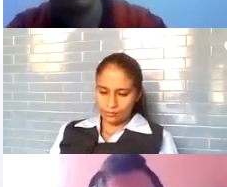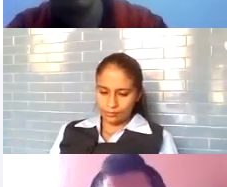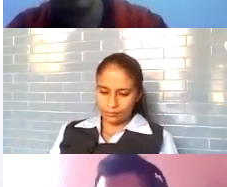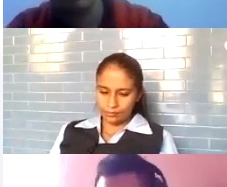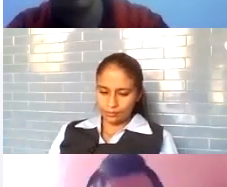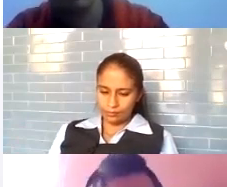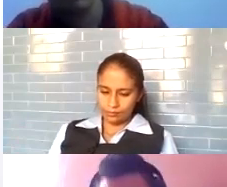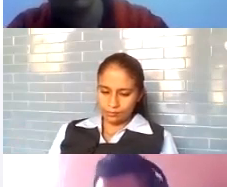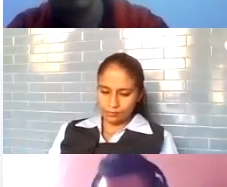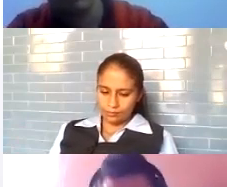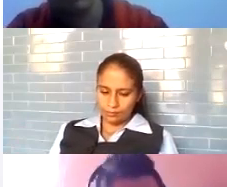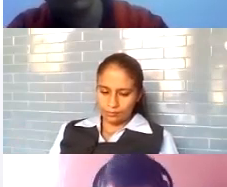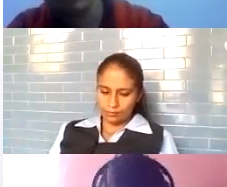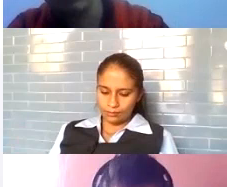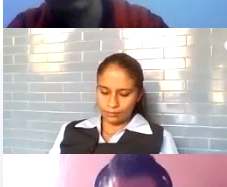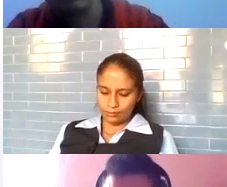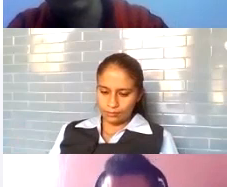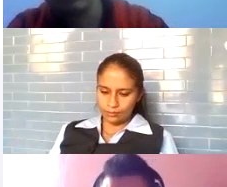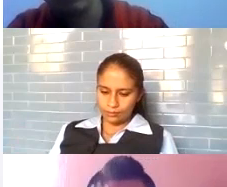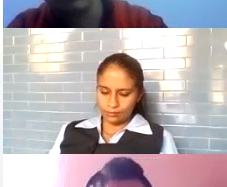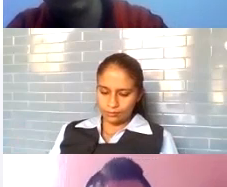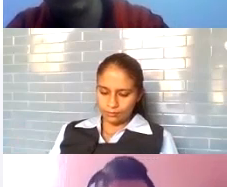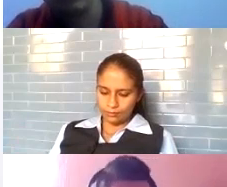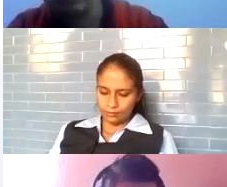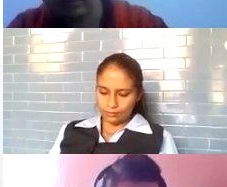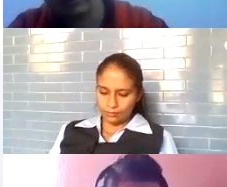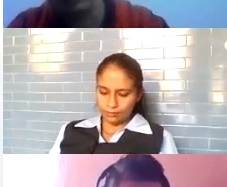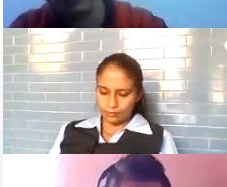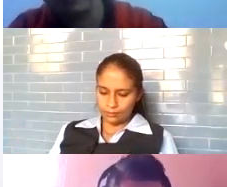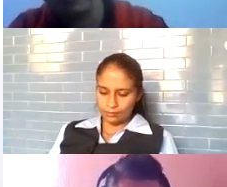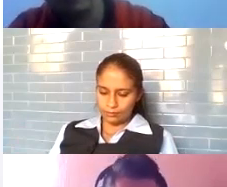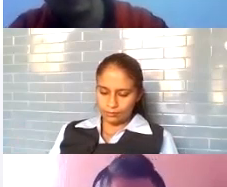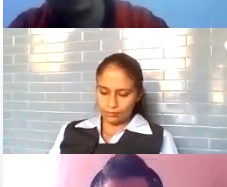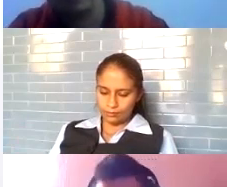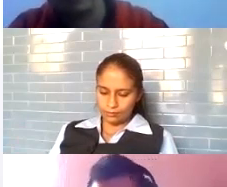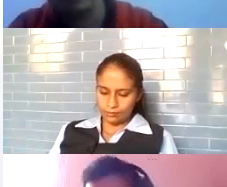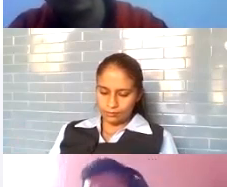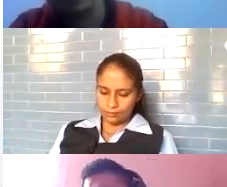Ok. Gracias. Sí.